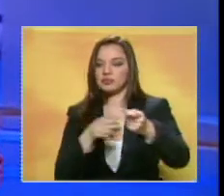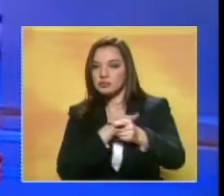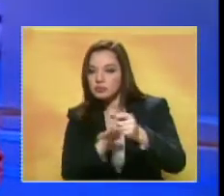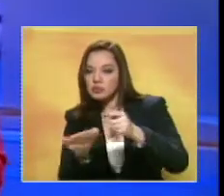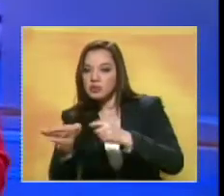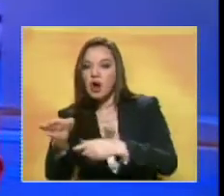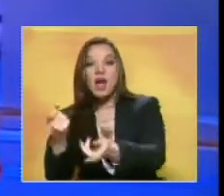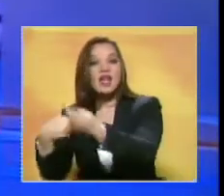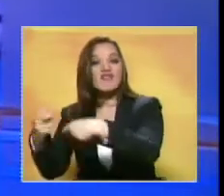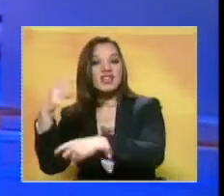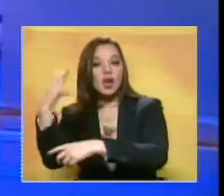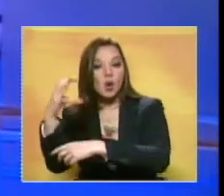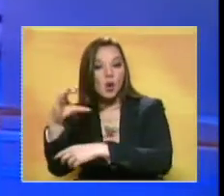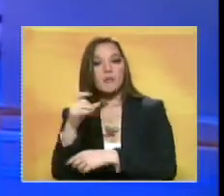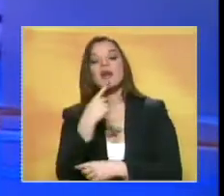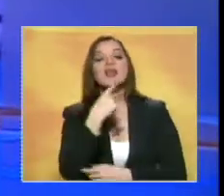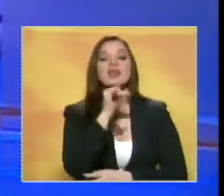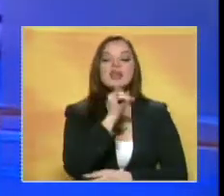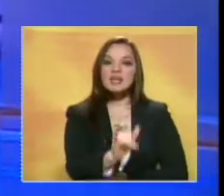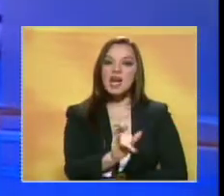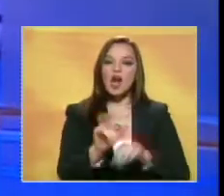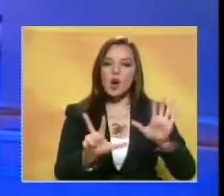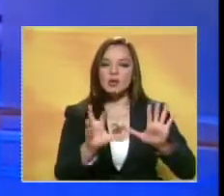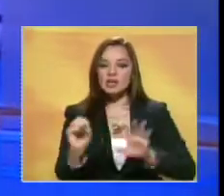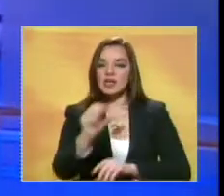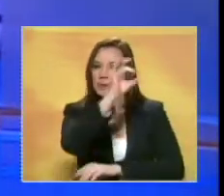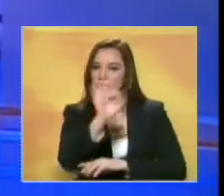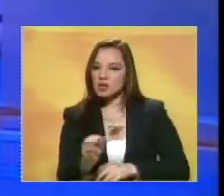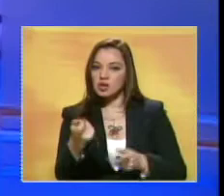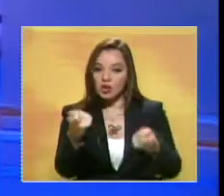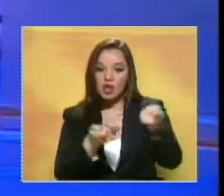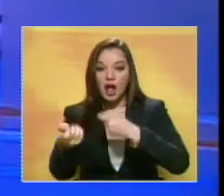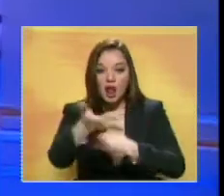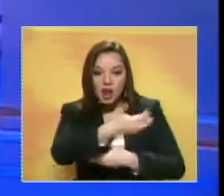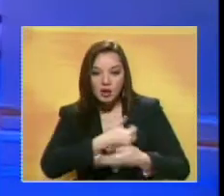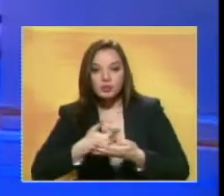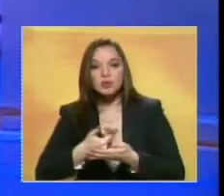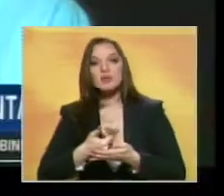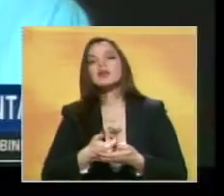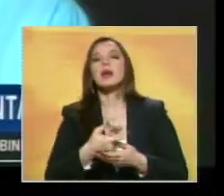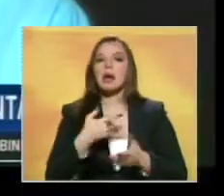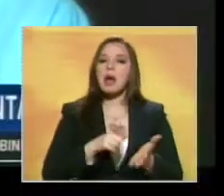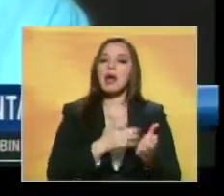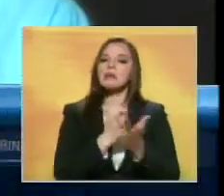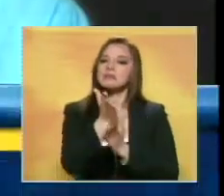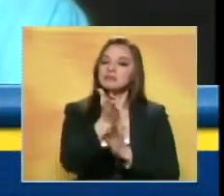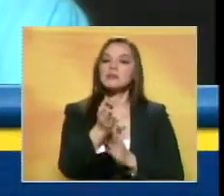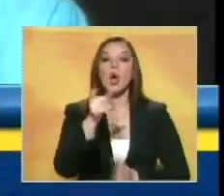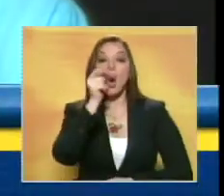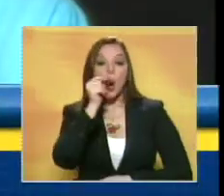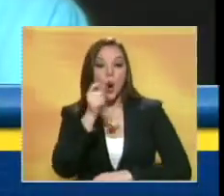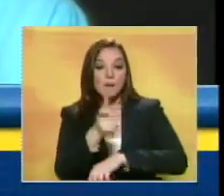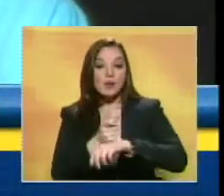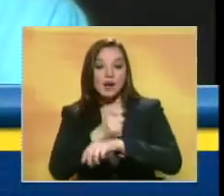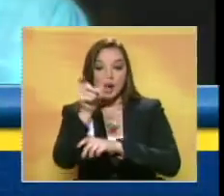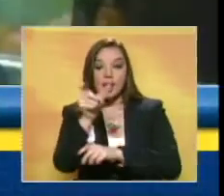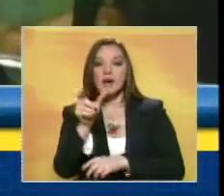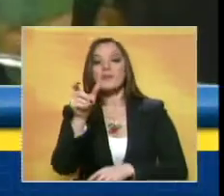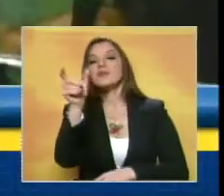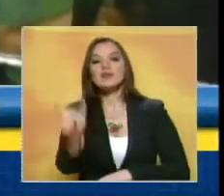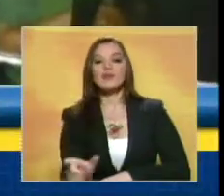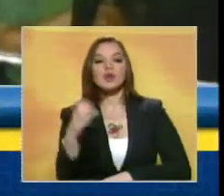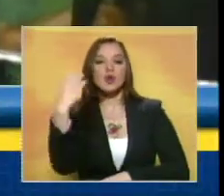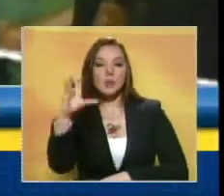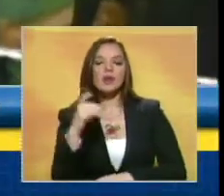nocturno de la frontera y denunció que el 80% del contrabando pasa a través de las vías legales. El gobernador colombiano cree que se debieron tomar otras